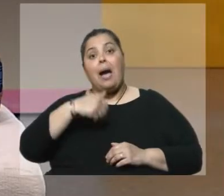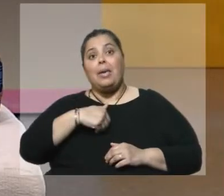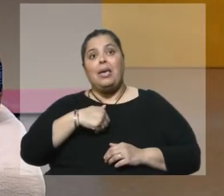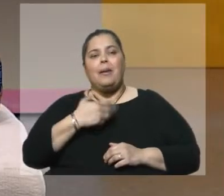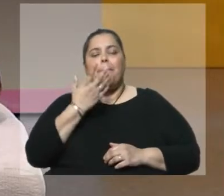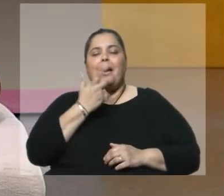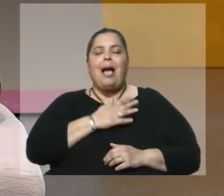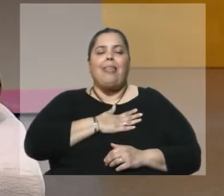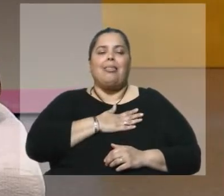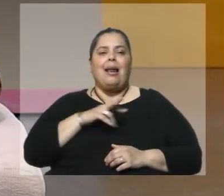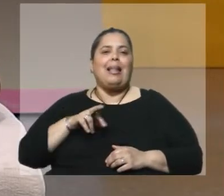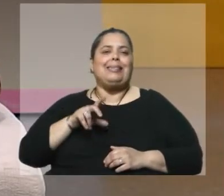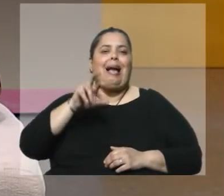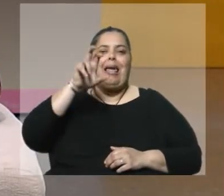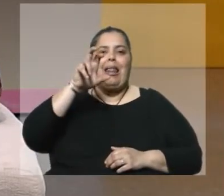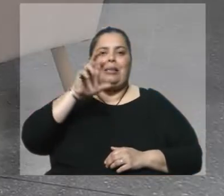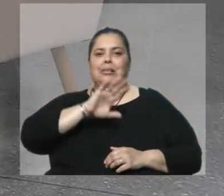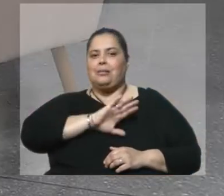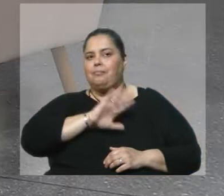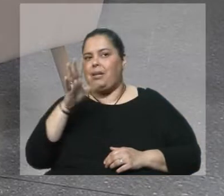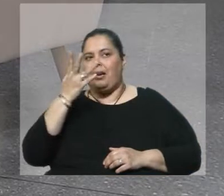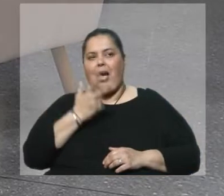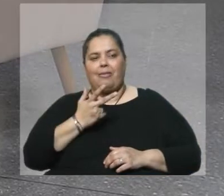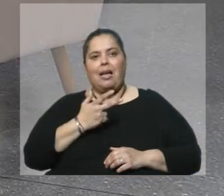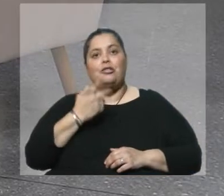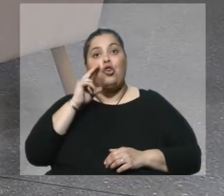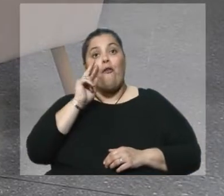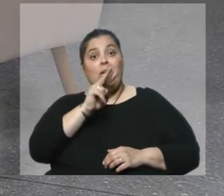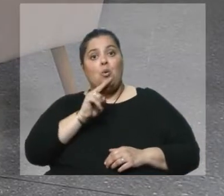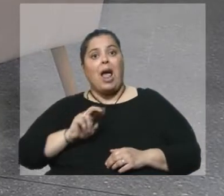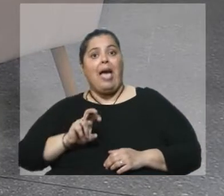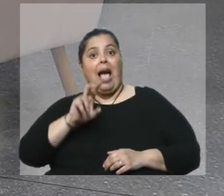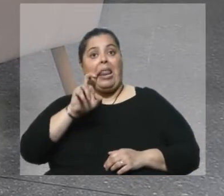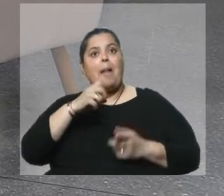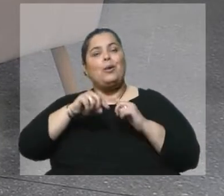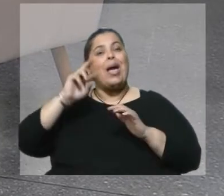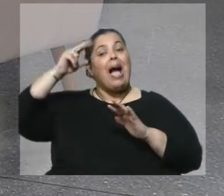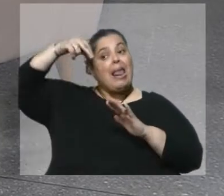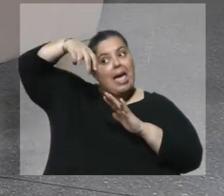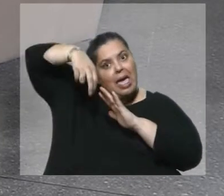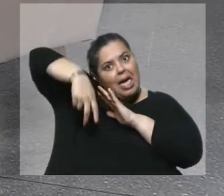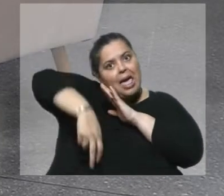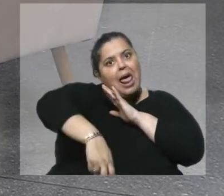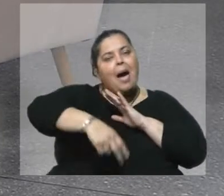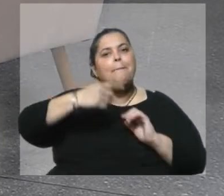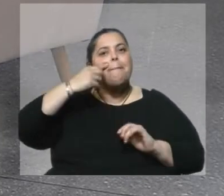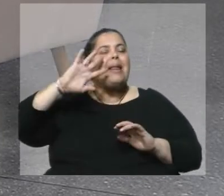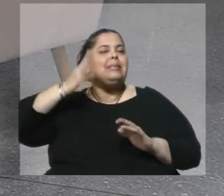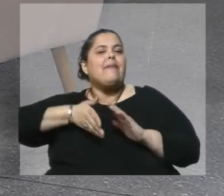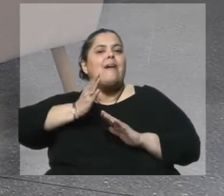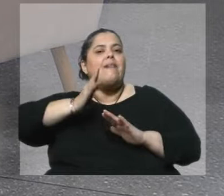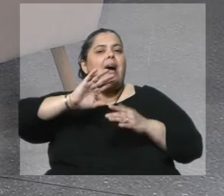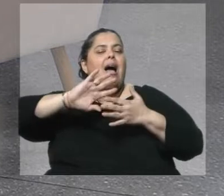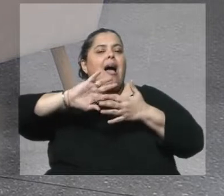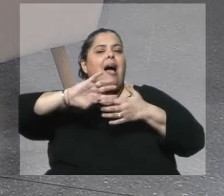escaleras. Sí, mirá. Me fascinan las escaleras. Una escalera que desciende, desciende, desciende y parece ir hacia el infinito. Sí.